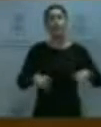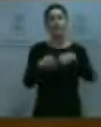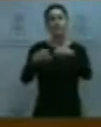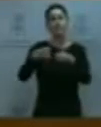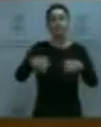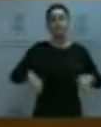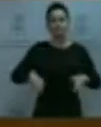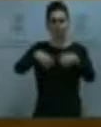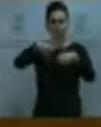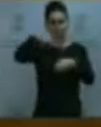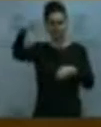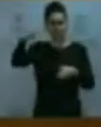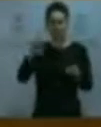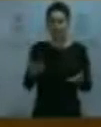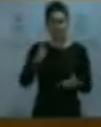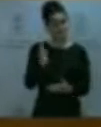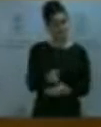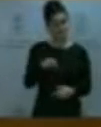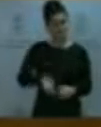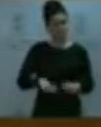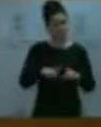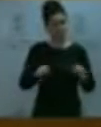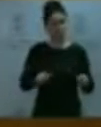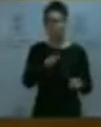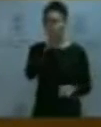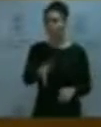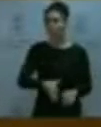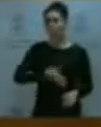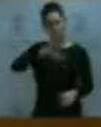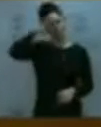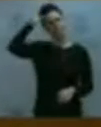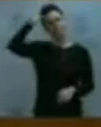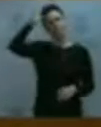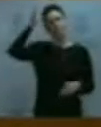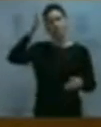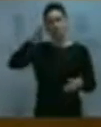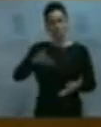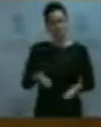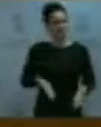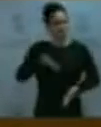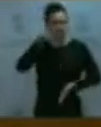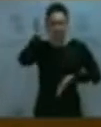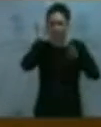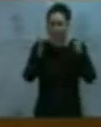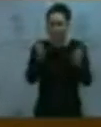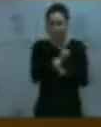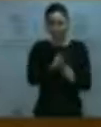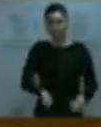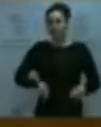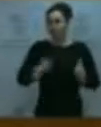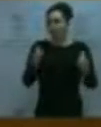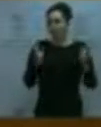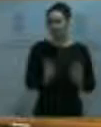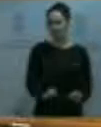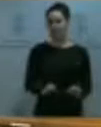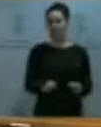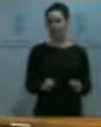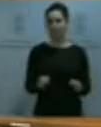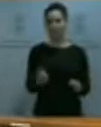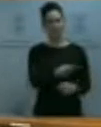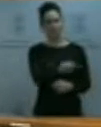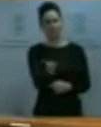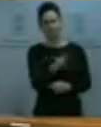brutal. Yo estoy en condiciones de afirmar que no nos lo podríamos permitir. Ustedes pueden seguir escribiendo a máquina todos. No